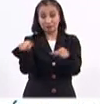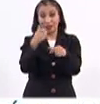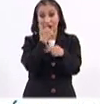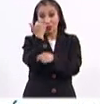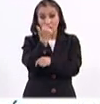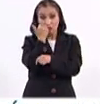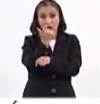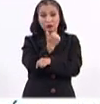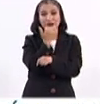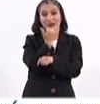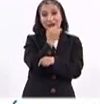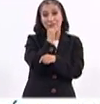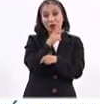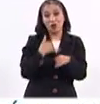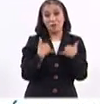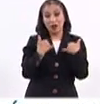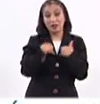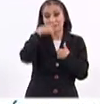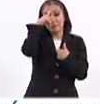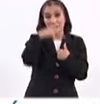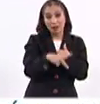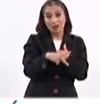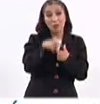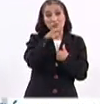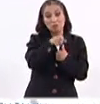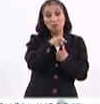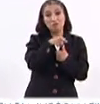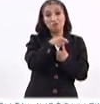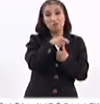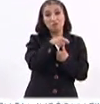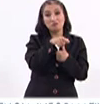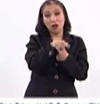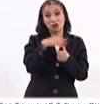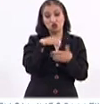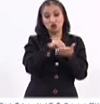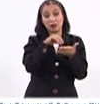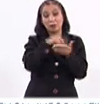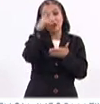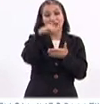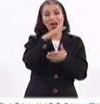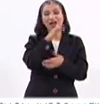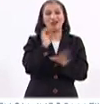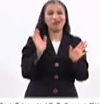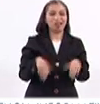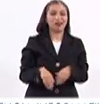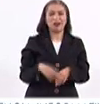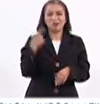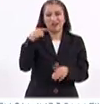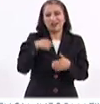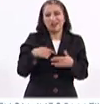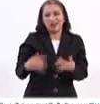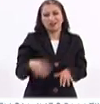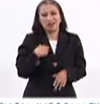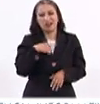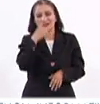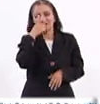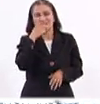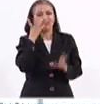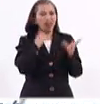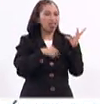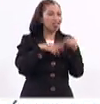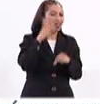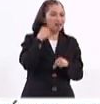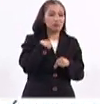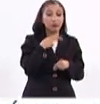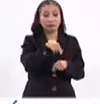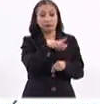los alumnos e incluso a los jóvenes mexicanos que pues todavía creen que no se puede o que se dejan vencer muchas veces